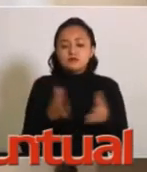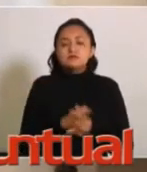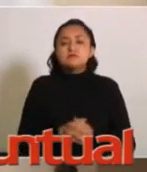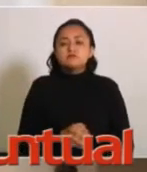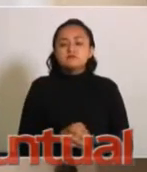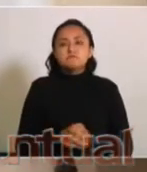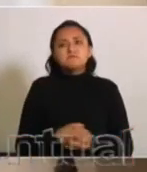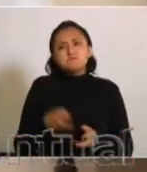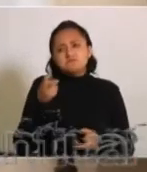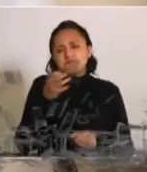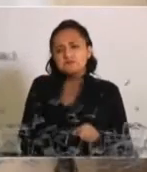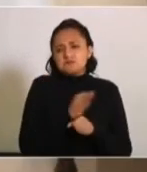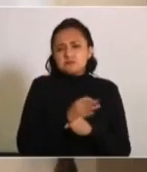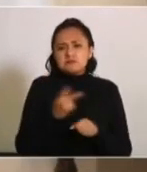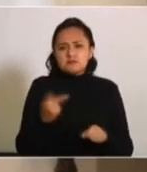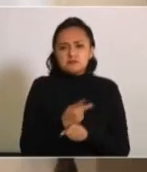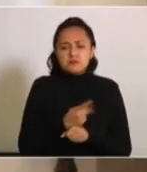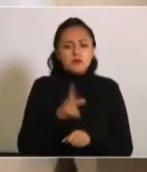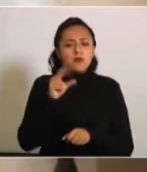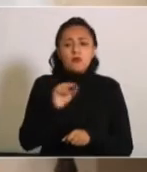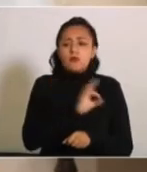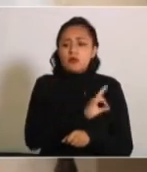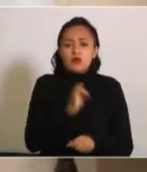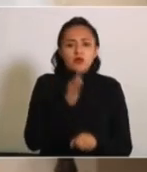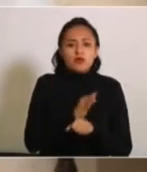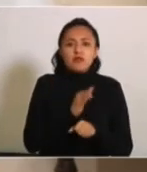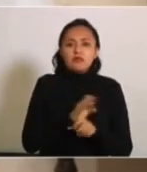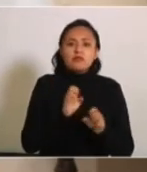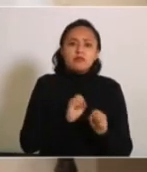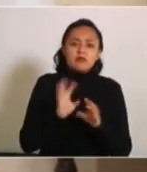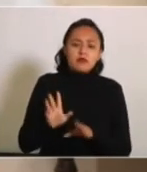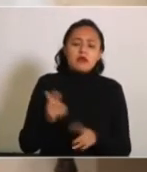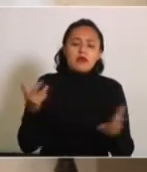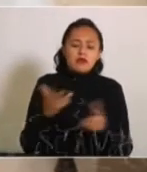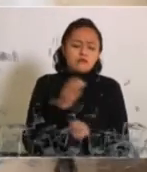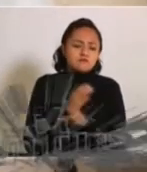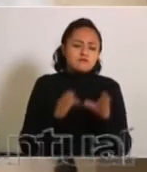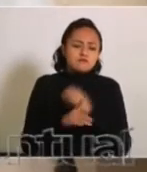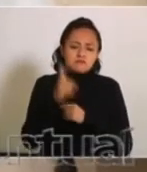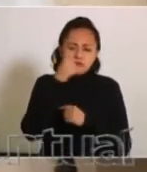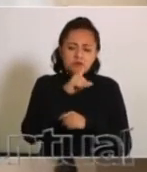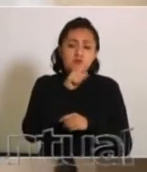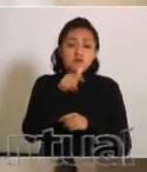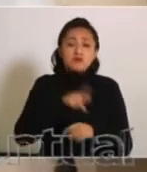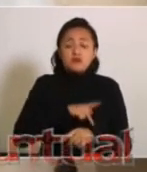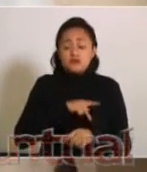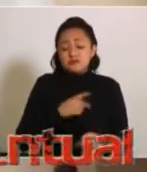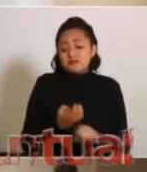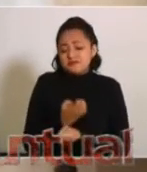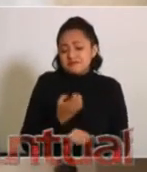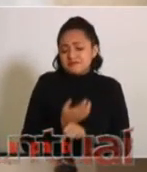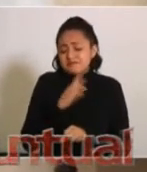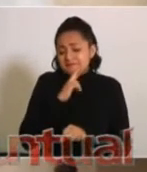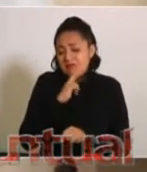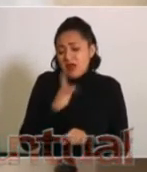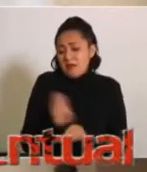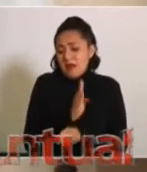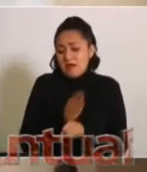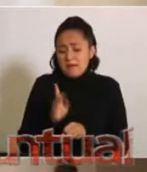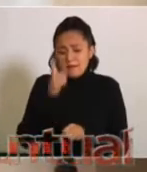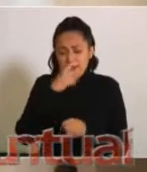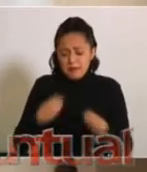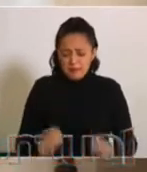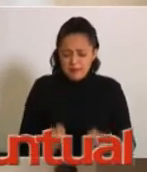esta situación no podemos hoy dejar de hacer cosas para nuestro estado que devuelva la